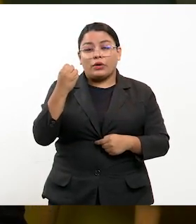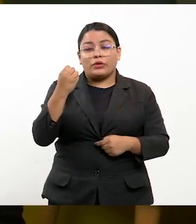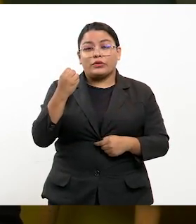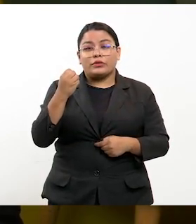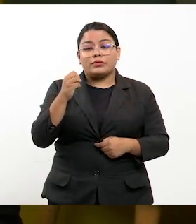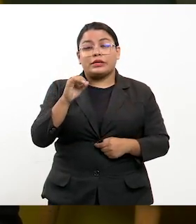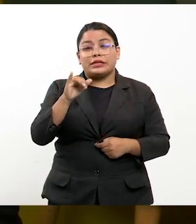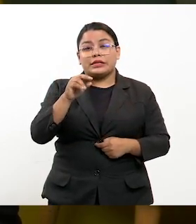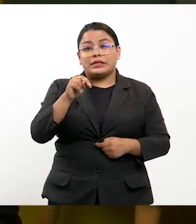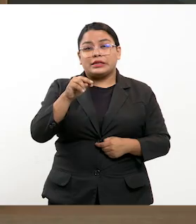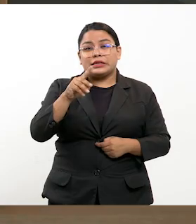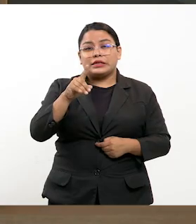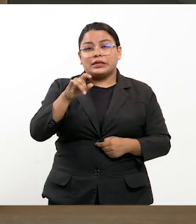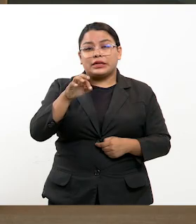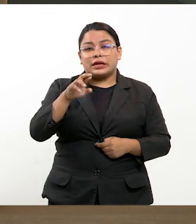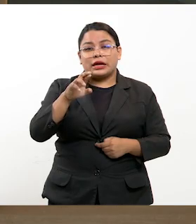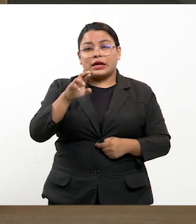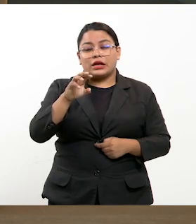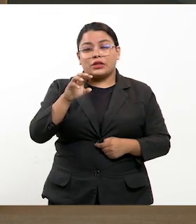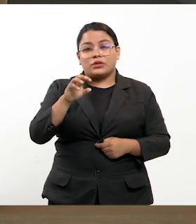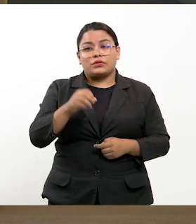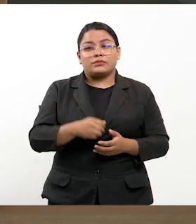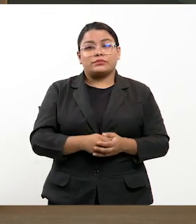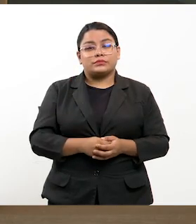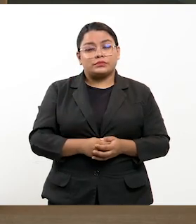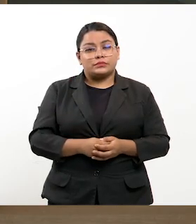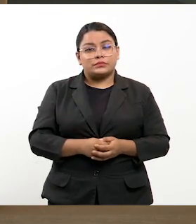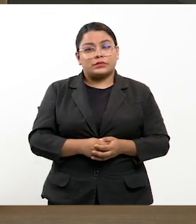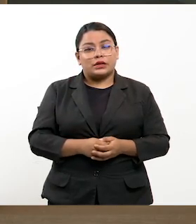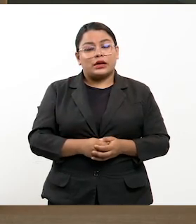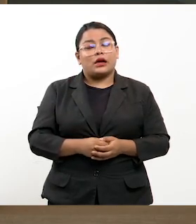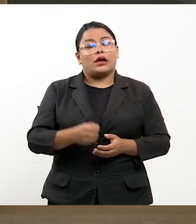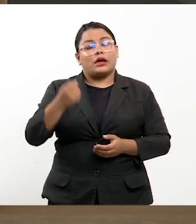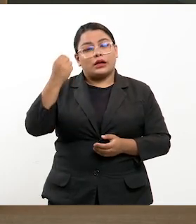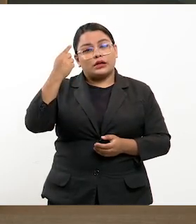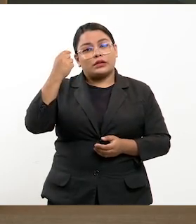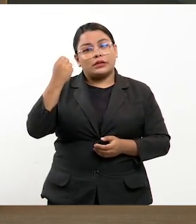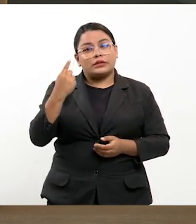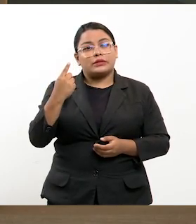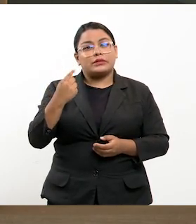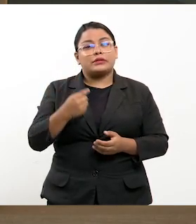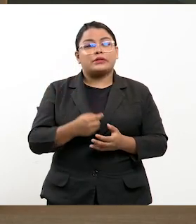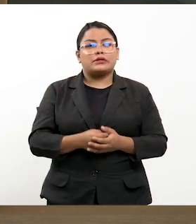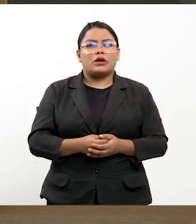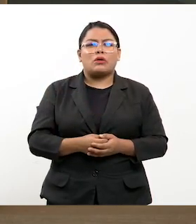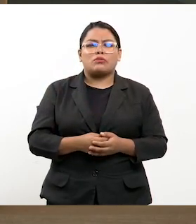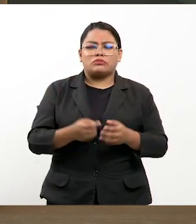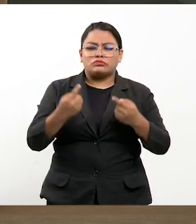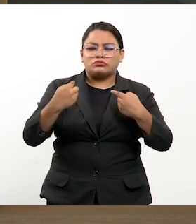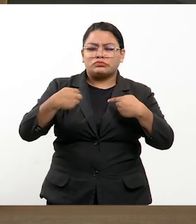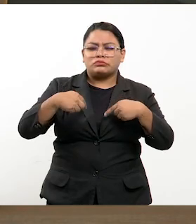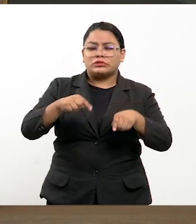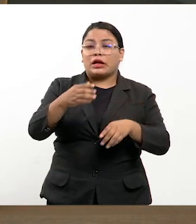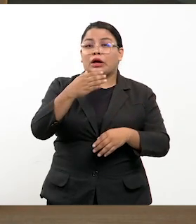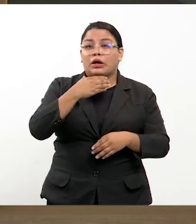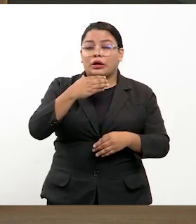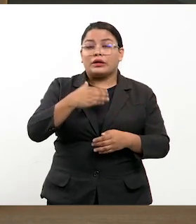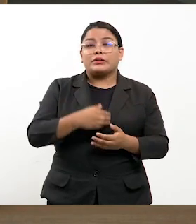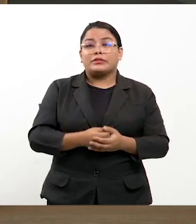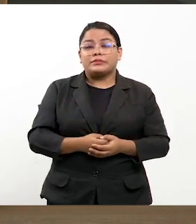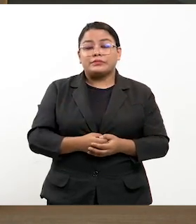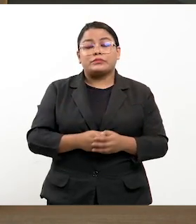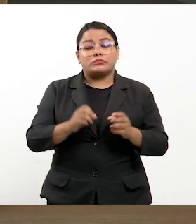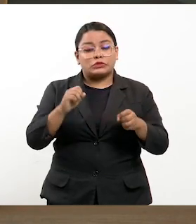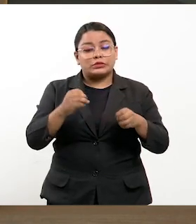Ok, Marlene, entonces comprendo que los indicadores de logros hay muchos que van a ser bastante extensos o complejos y que van a tener